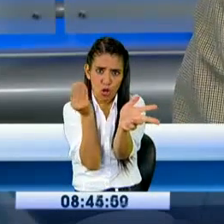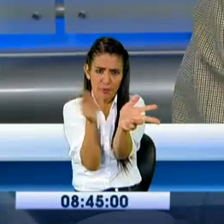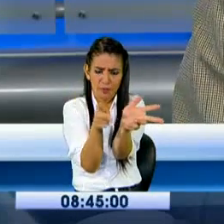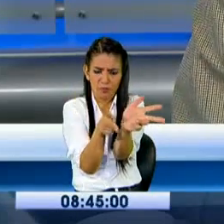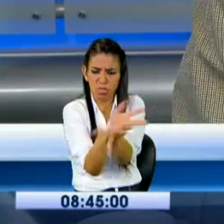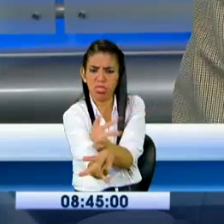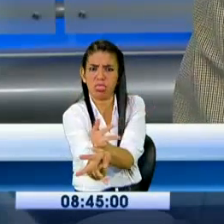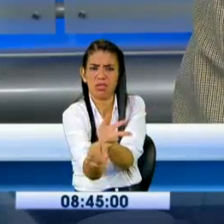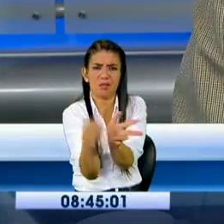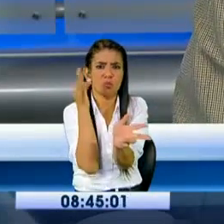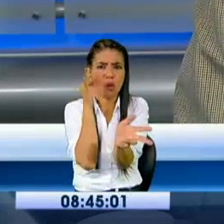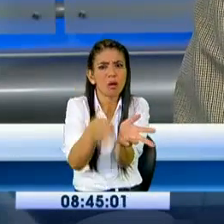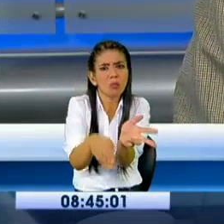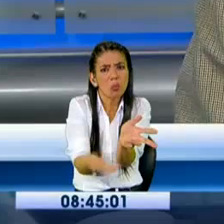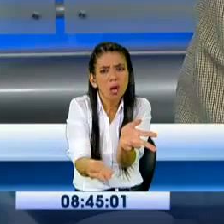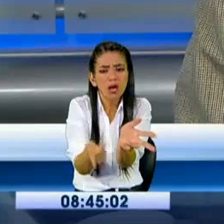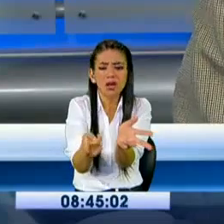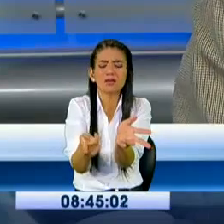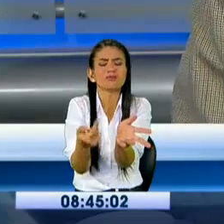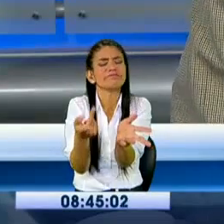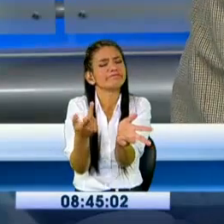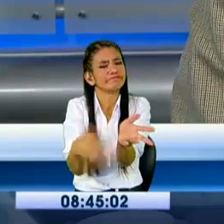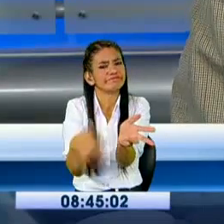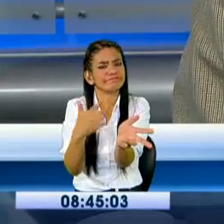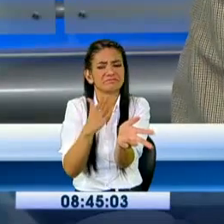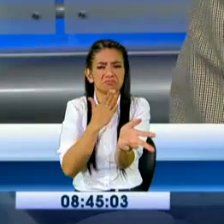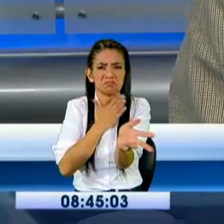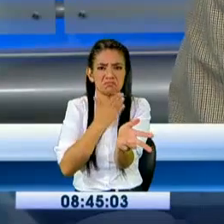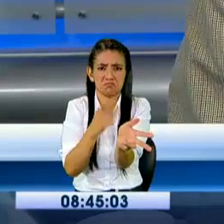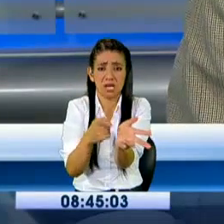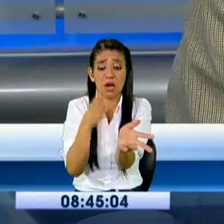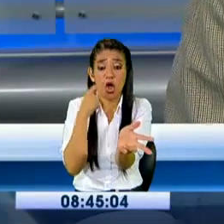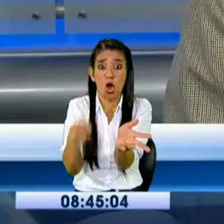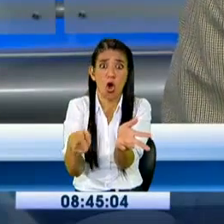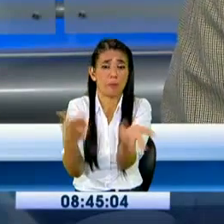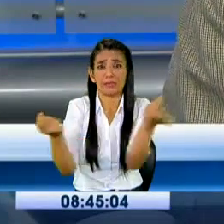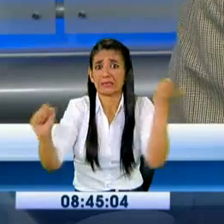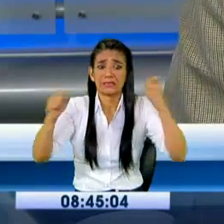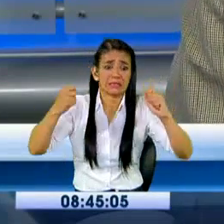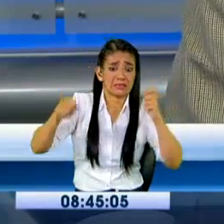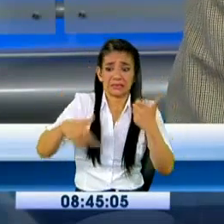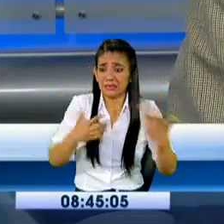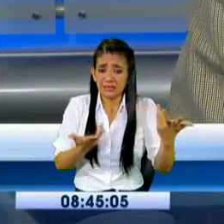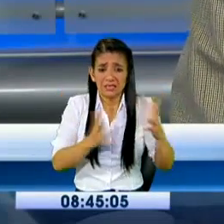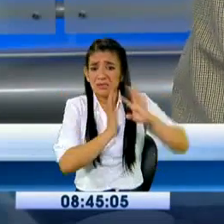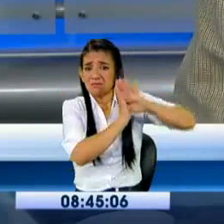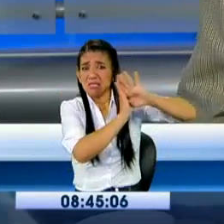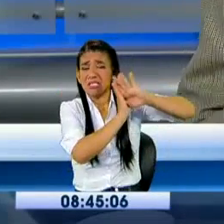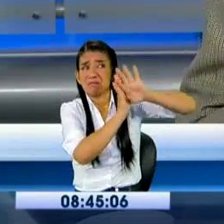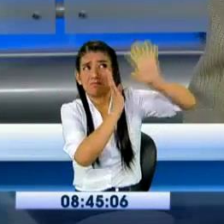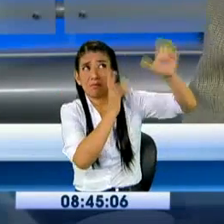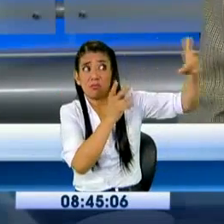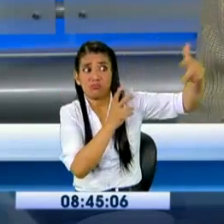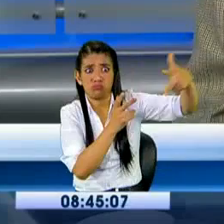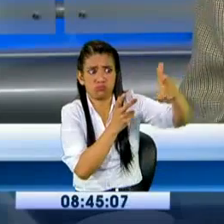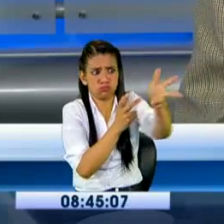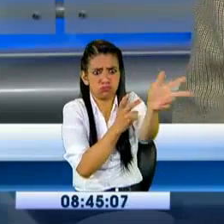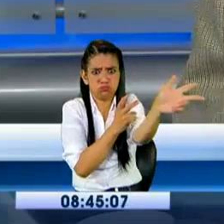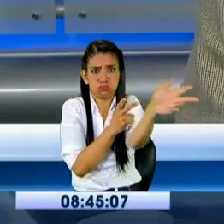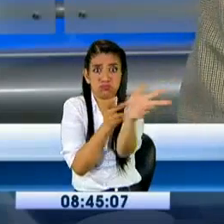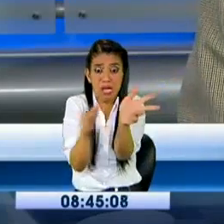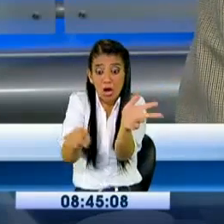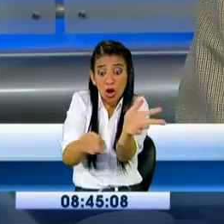atropelló y lamentablemente aplastó a la madre. Desesperado el padre, pues viendo cómo la carriola de la